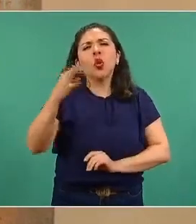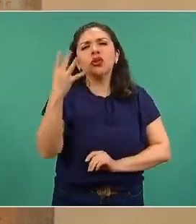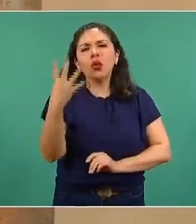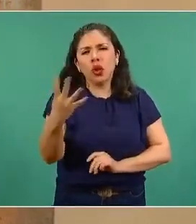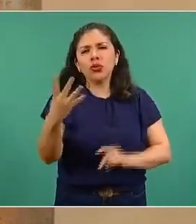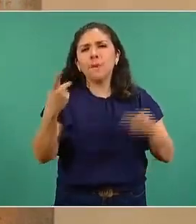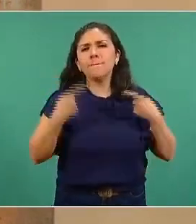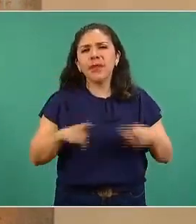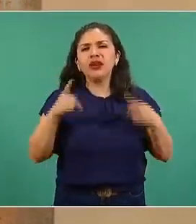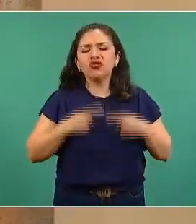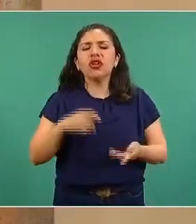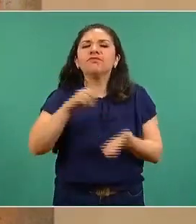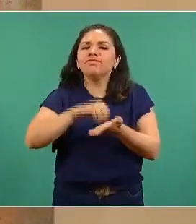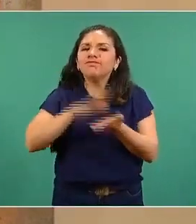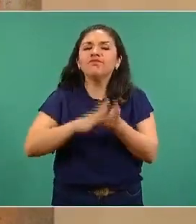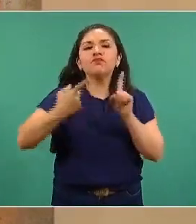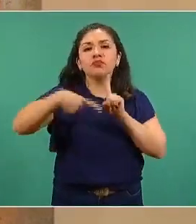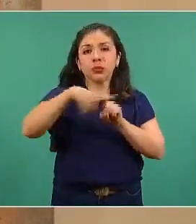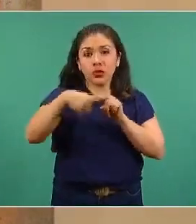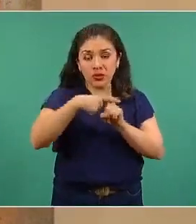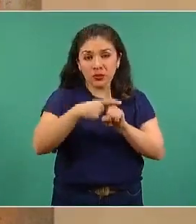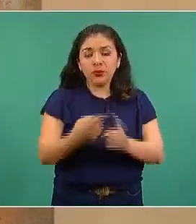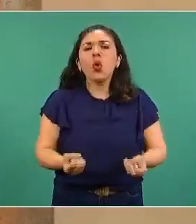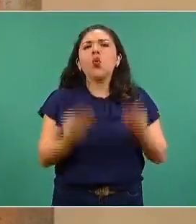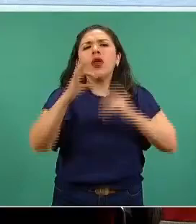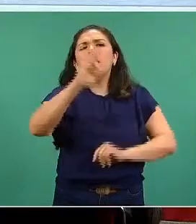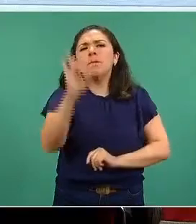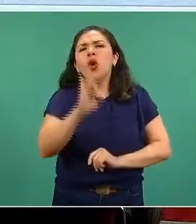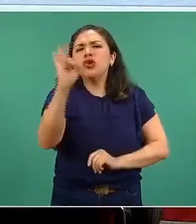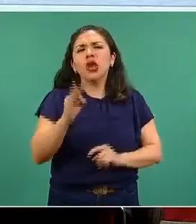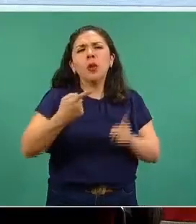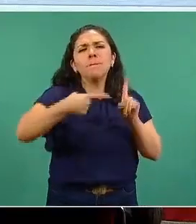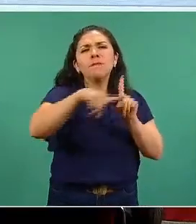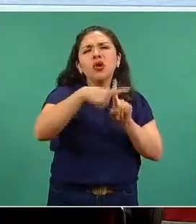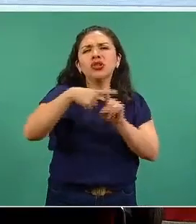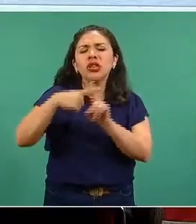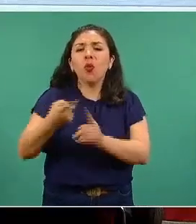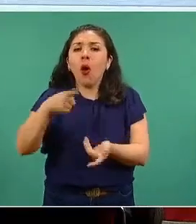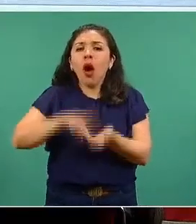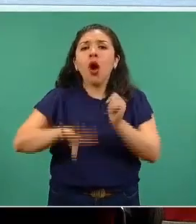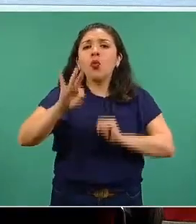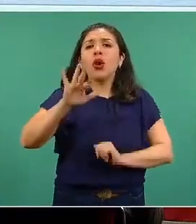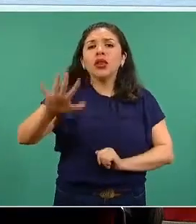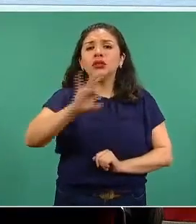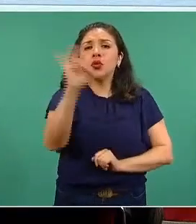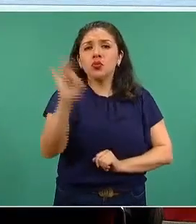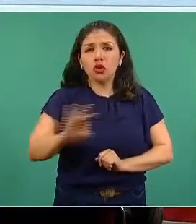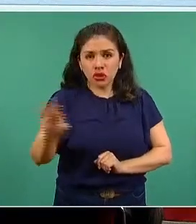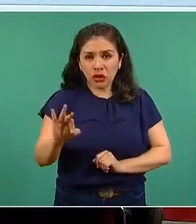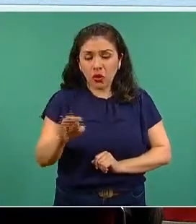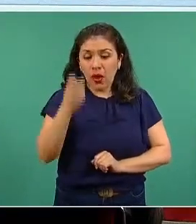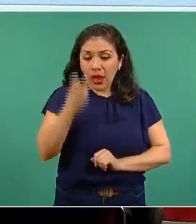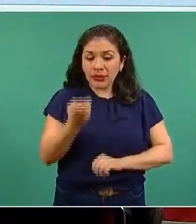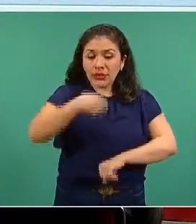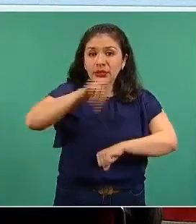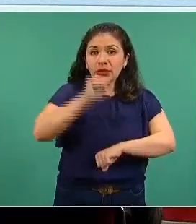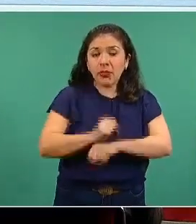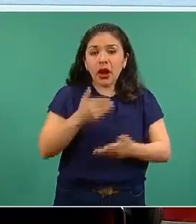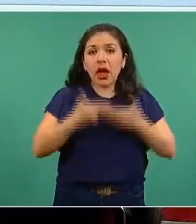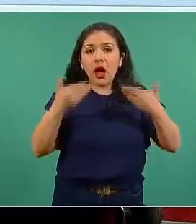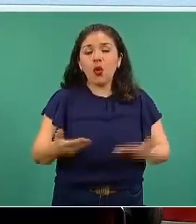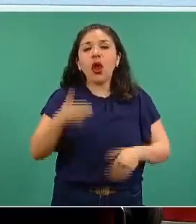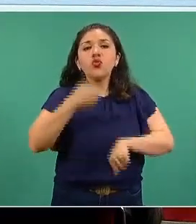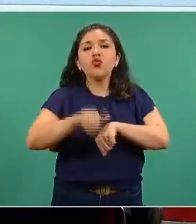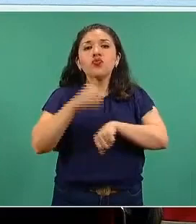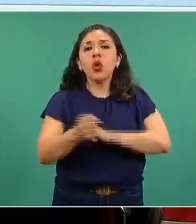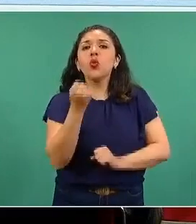1.688.944 confirmados. El porcentaje de positividad es de 45% a la semana epidemiológica